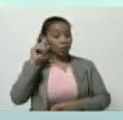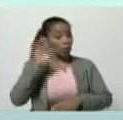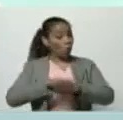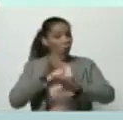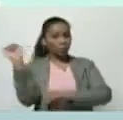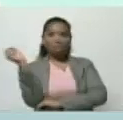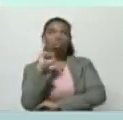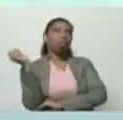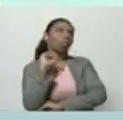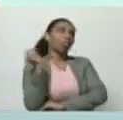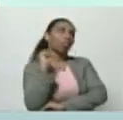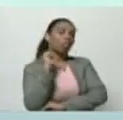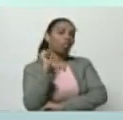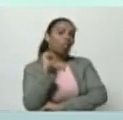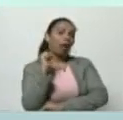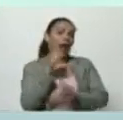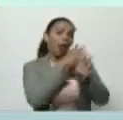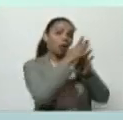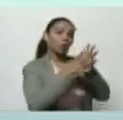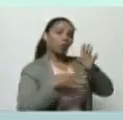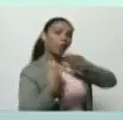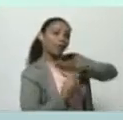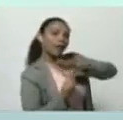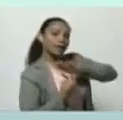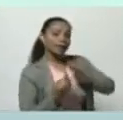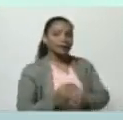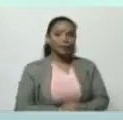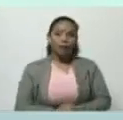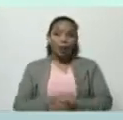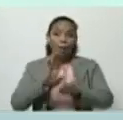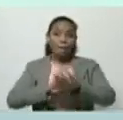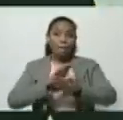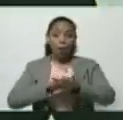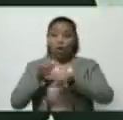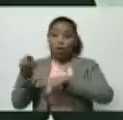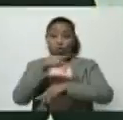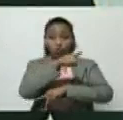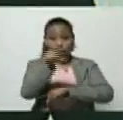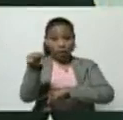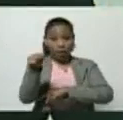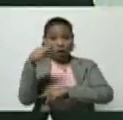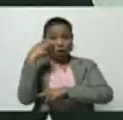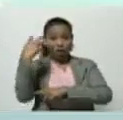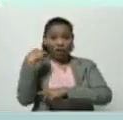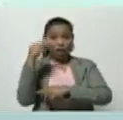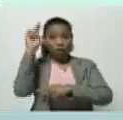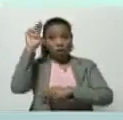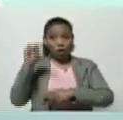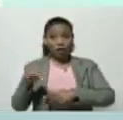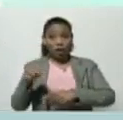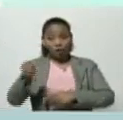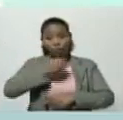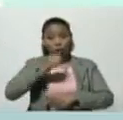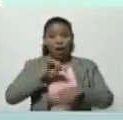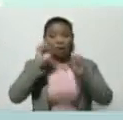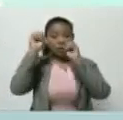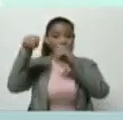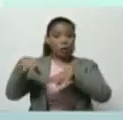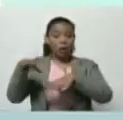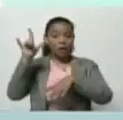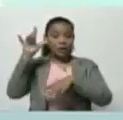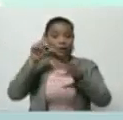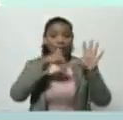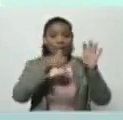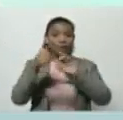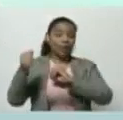a las estructuras de base. Por eso tú los ves que todos los días sale en la prensa, renunciaron 600 en Yaracuy